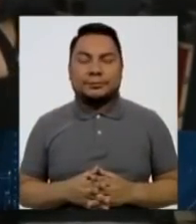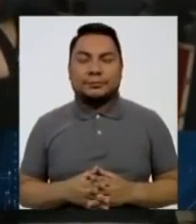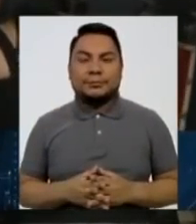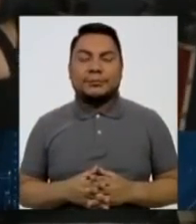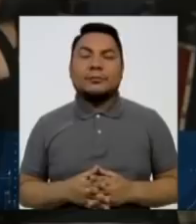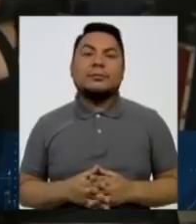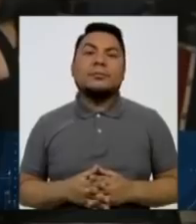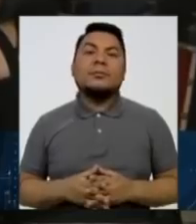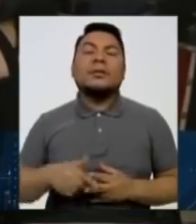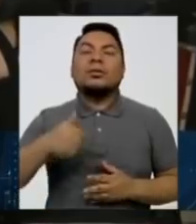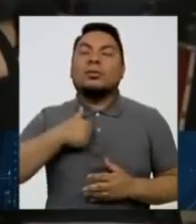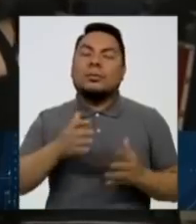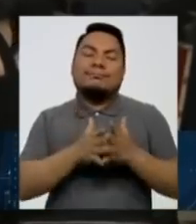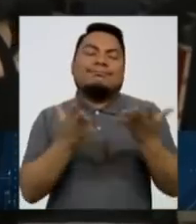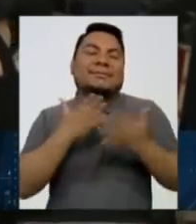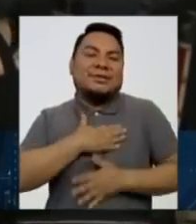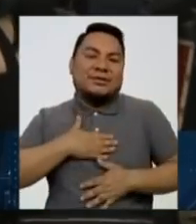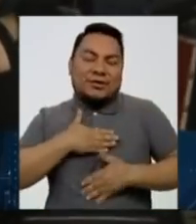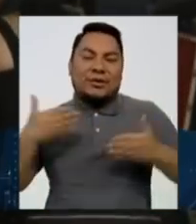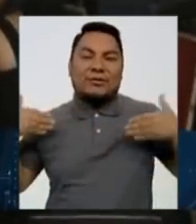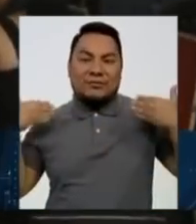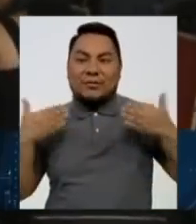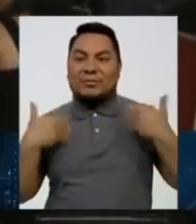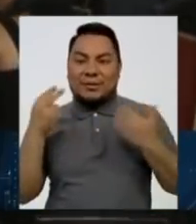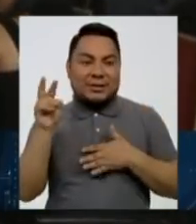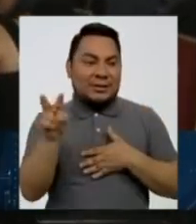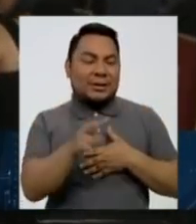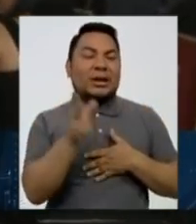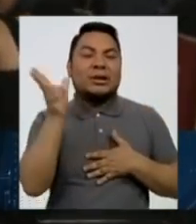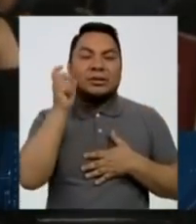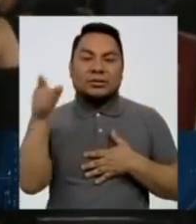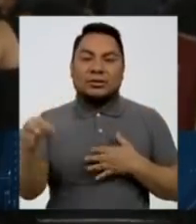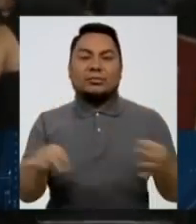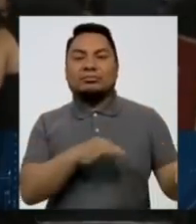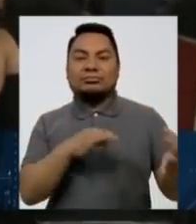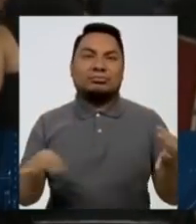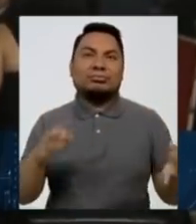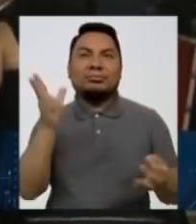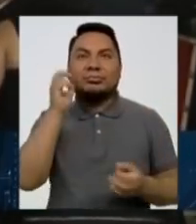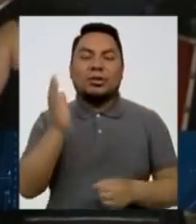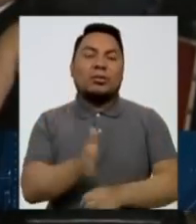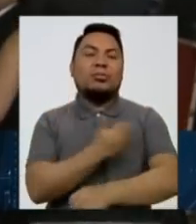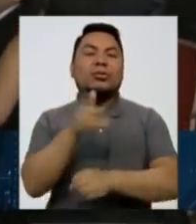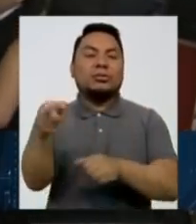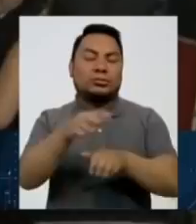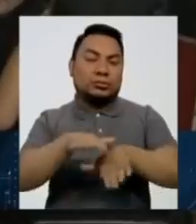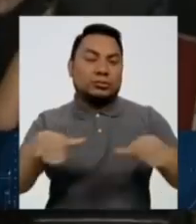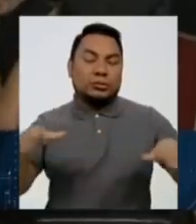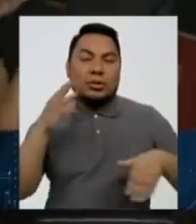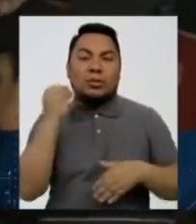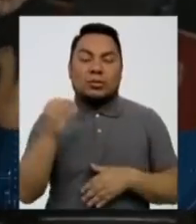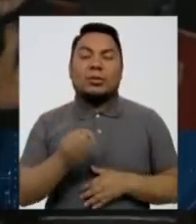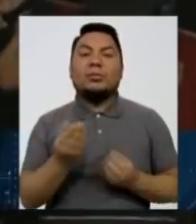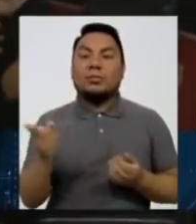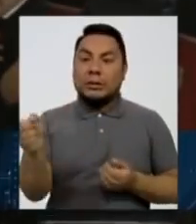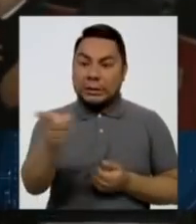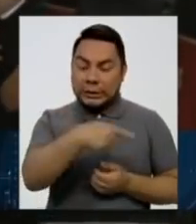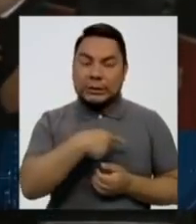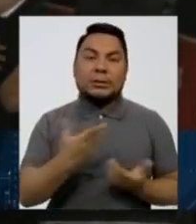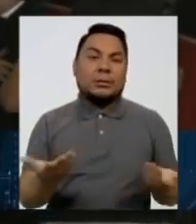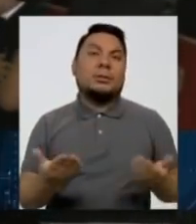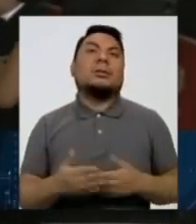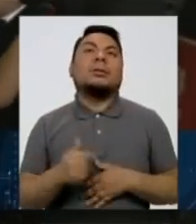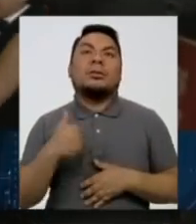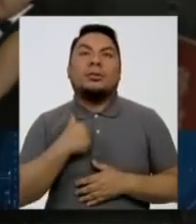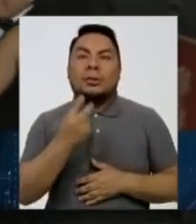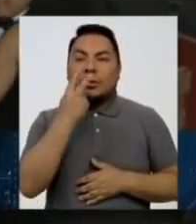Yo me siento sumamente complacido por presenciar ese espectáculo, presentación de los niños, porque a través de las caras de los niños yo